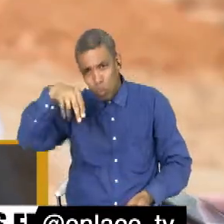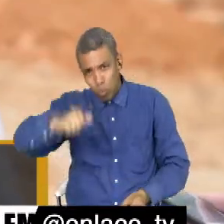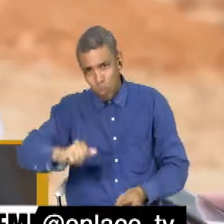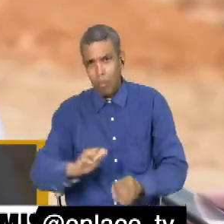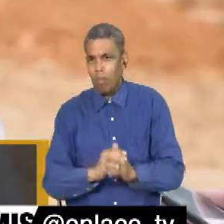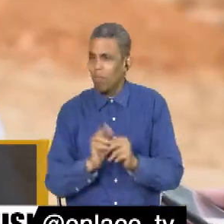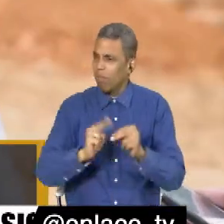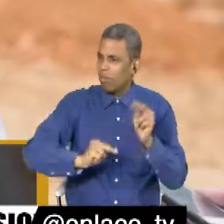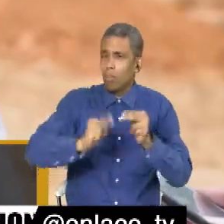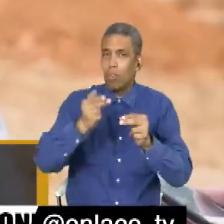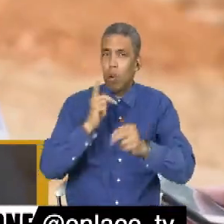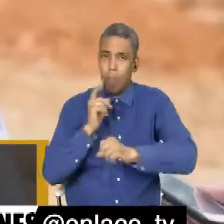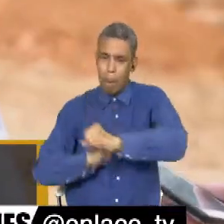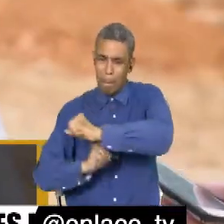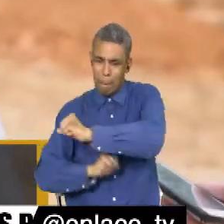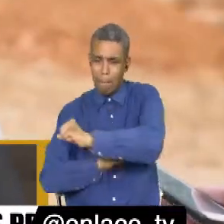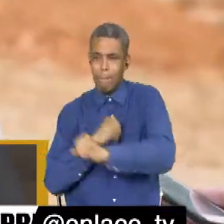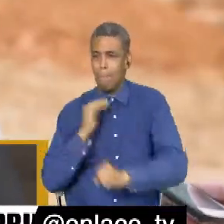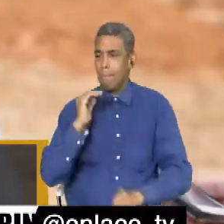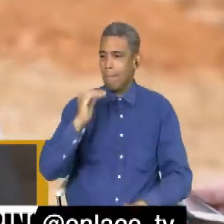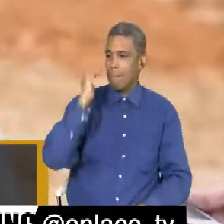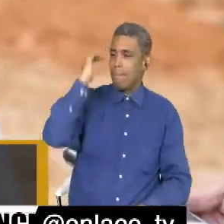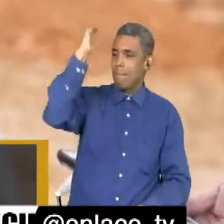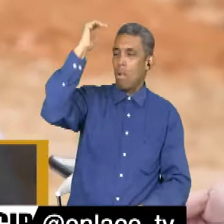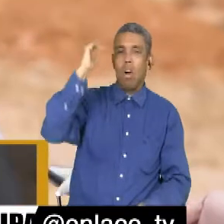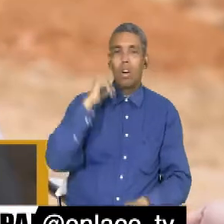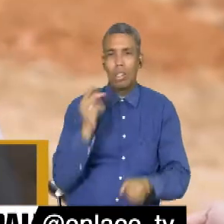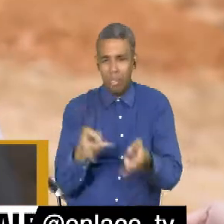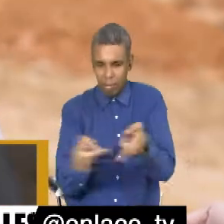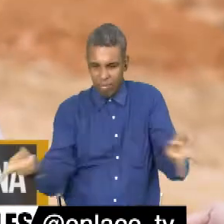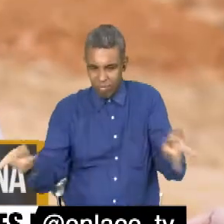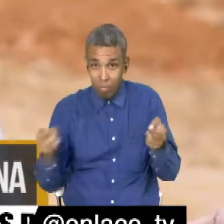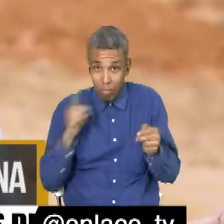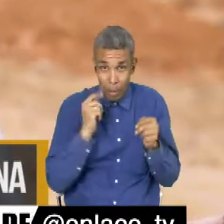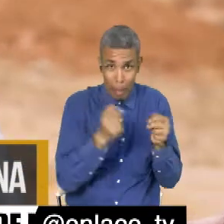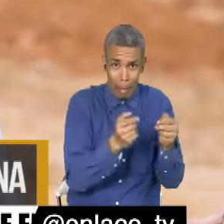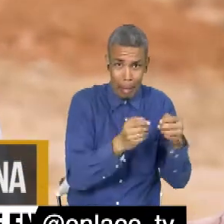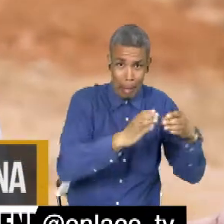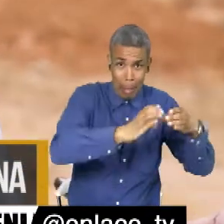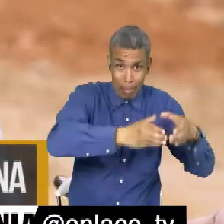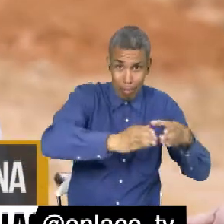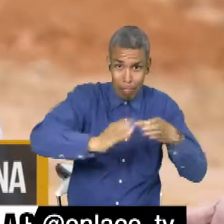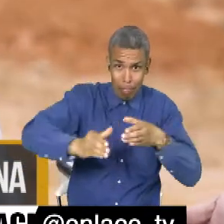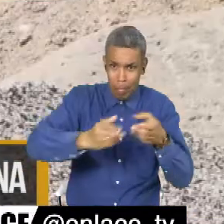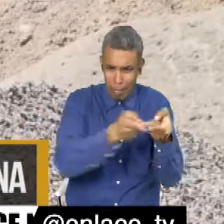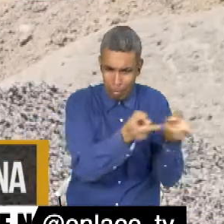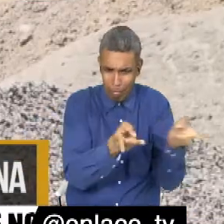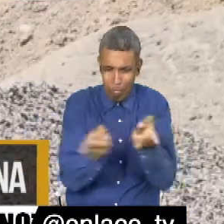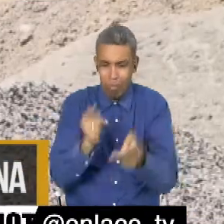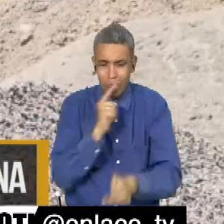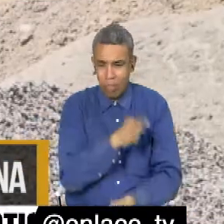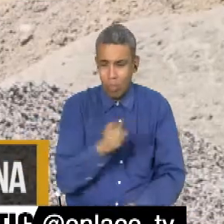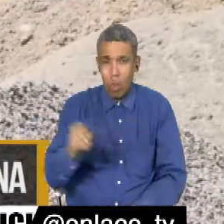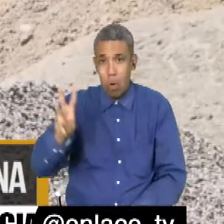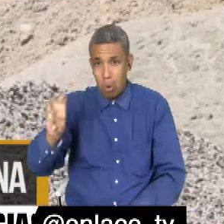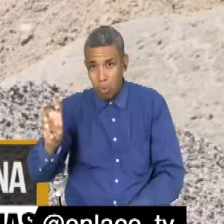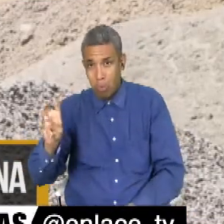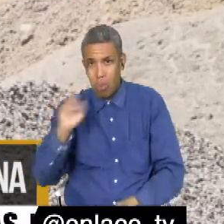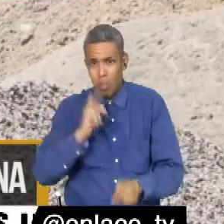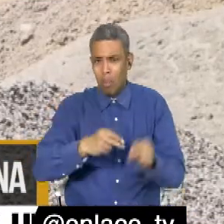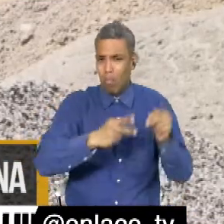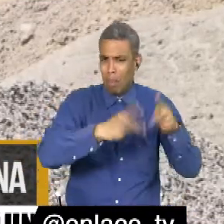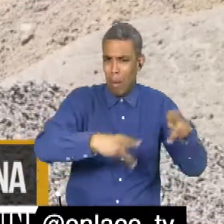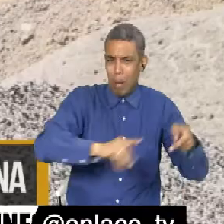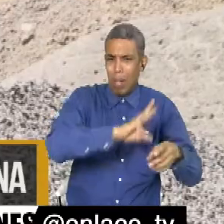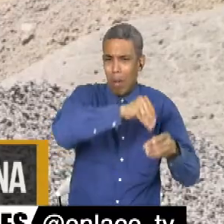a quedar de dos pisos, por cada piso van a quedar 8 salones, cada uno con capacidad de 42 estudiantes y cada piso con